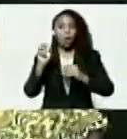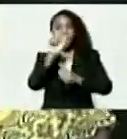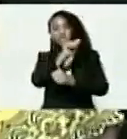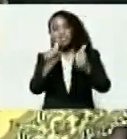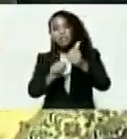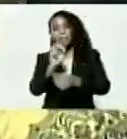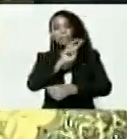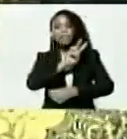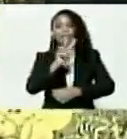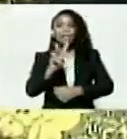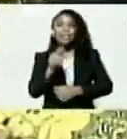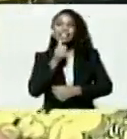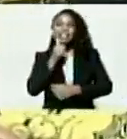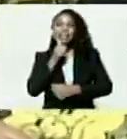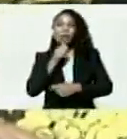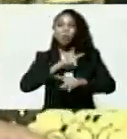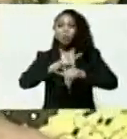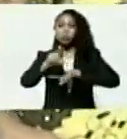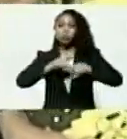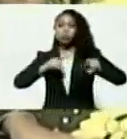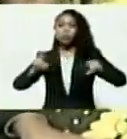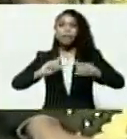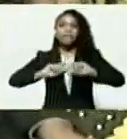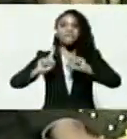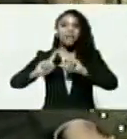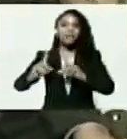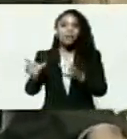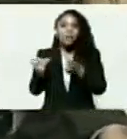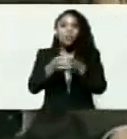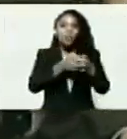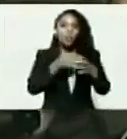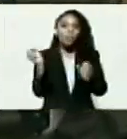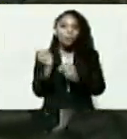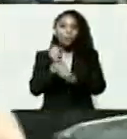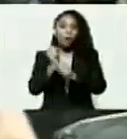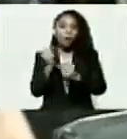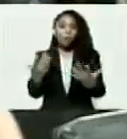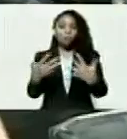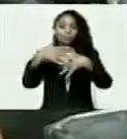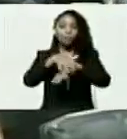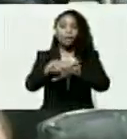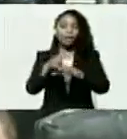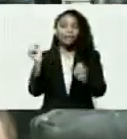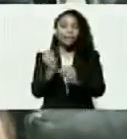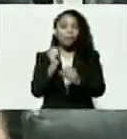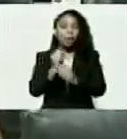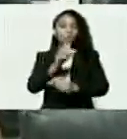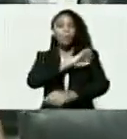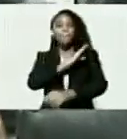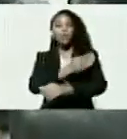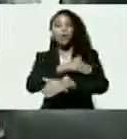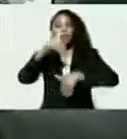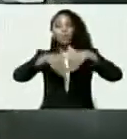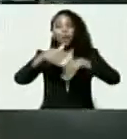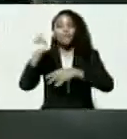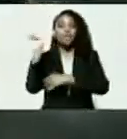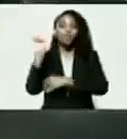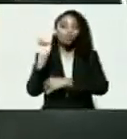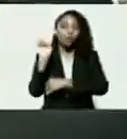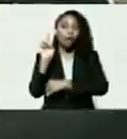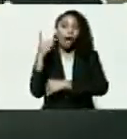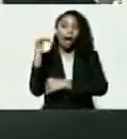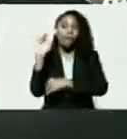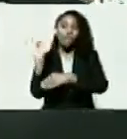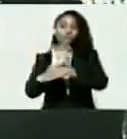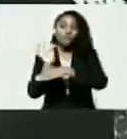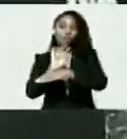y vicepresidentas y quienes van a dirigir las diferentes comisiones de trabajo que integran el trabajo del Poder Electoral venezolano. Tendrán en